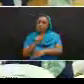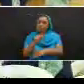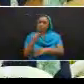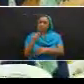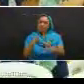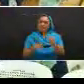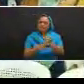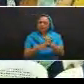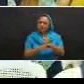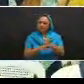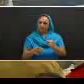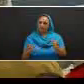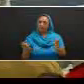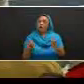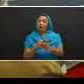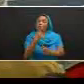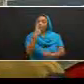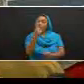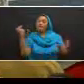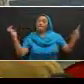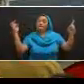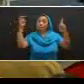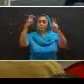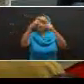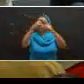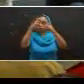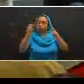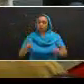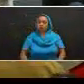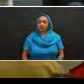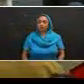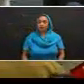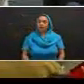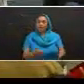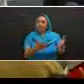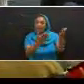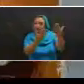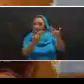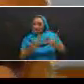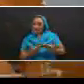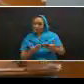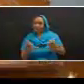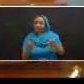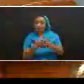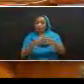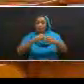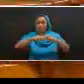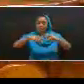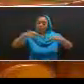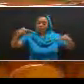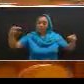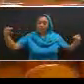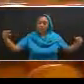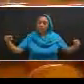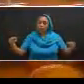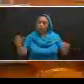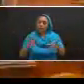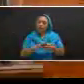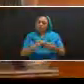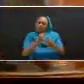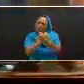propósito. Por llevar mi pecado. De atraerte con lazos de amor. Cuando pienso en